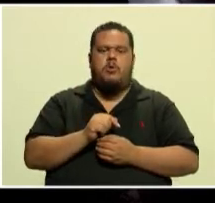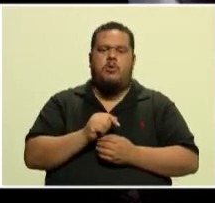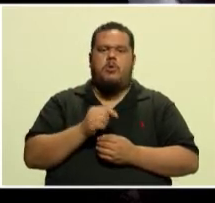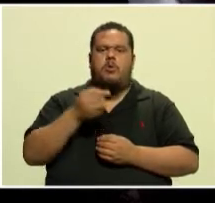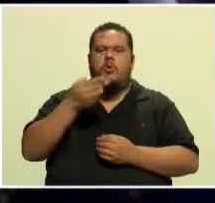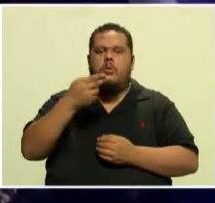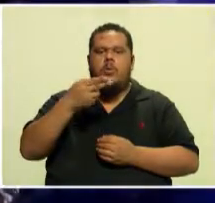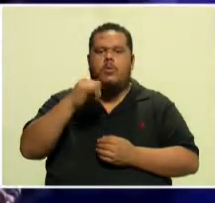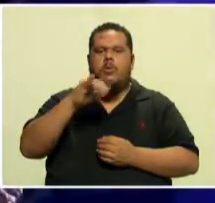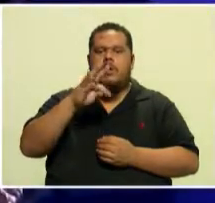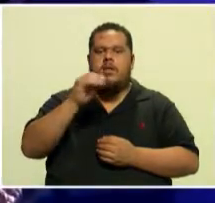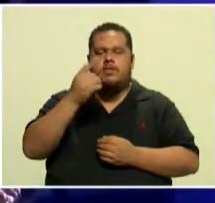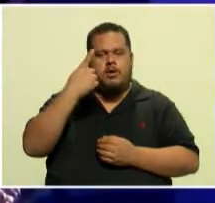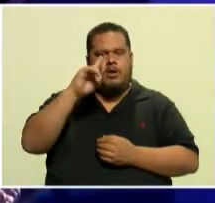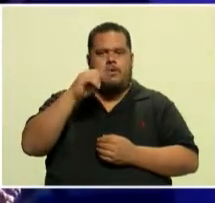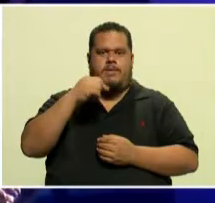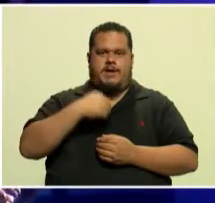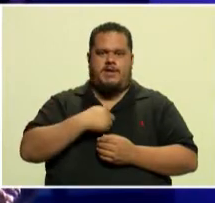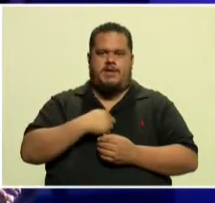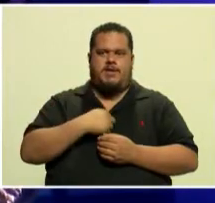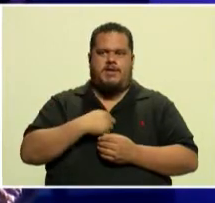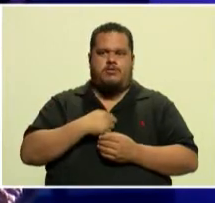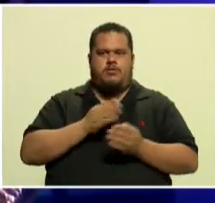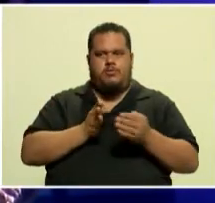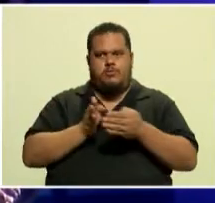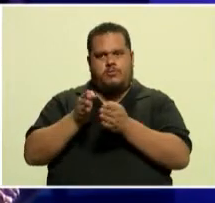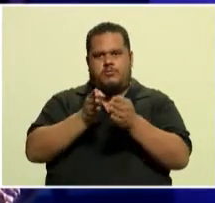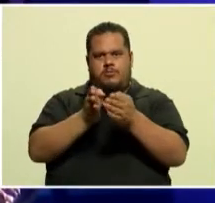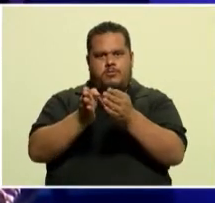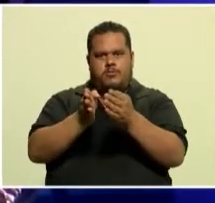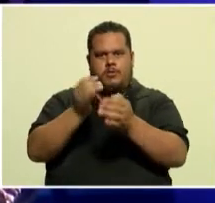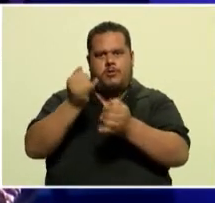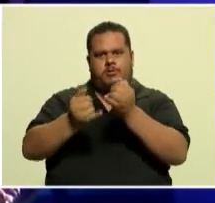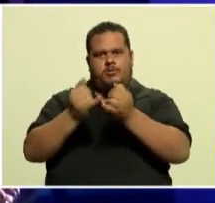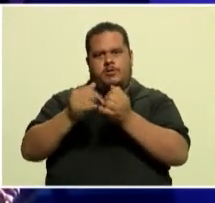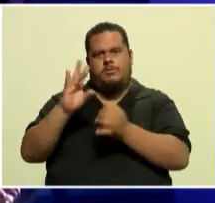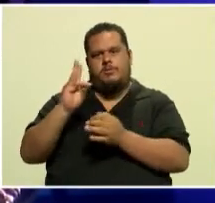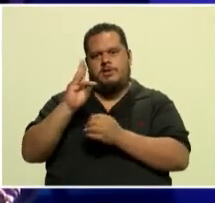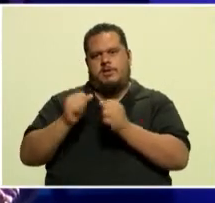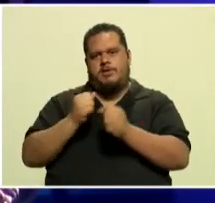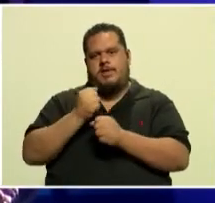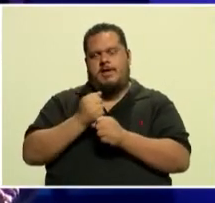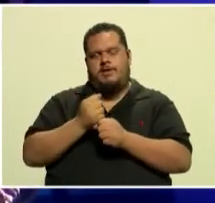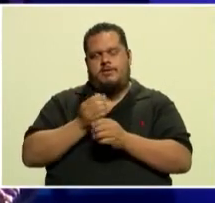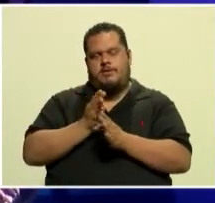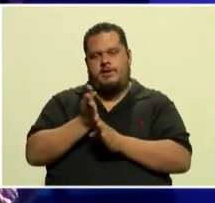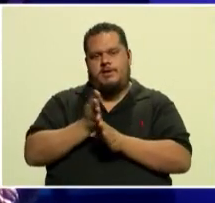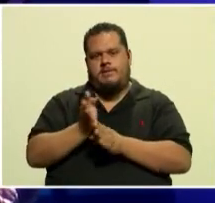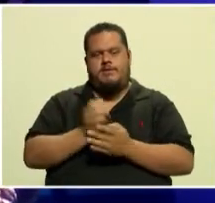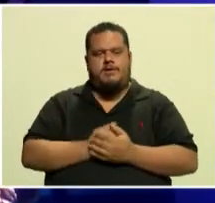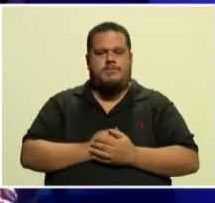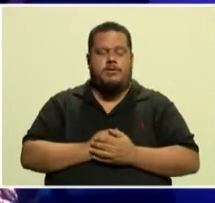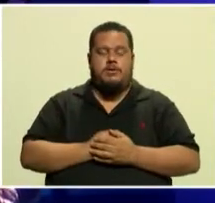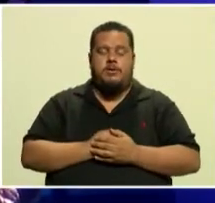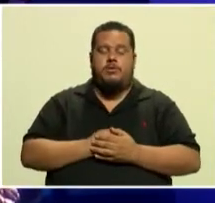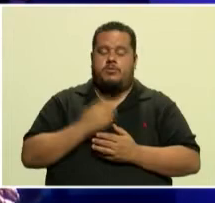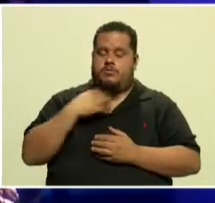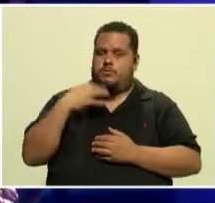que yo tomara el rumbo que he tomado los últimos 7 años de carrera. Qué maravilla, porque